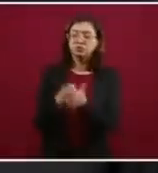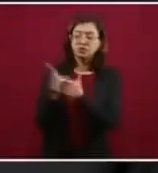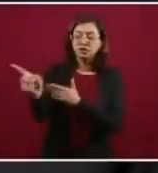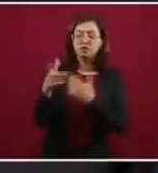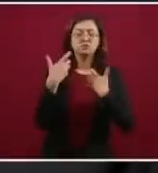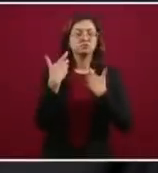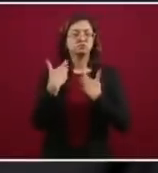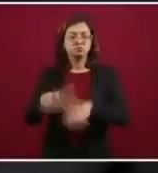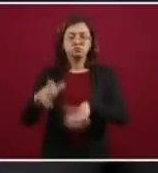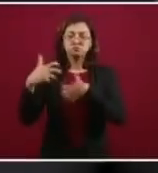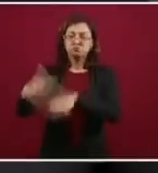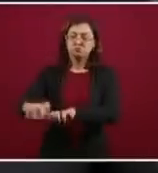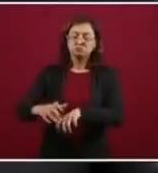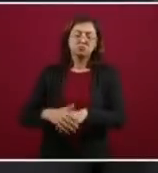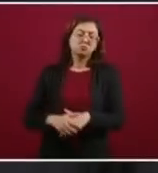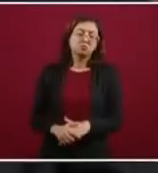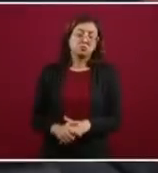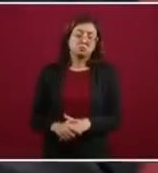Si está como para decir